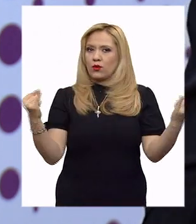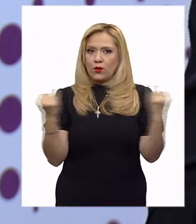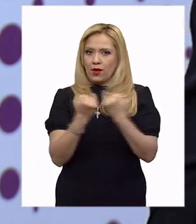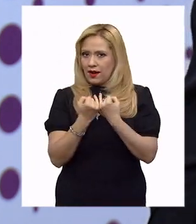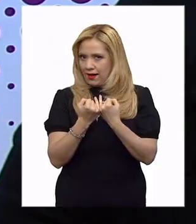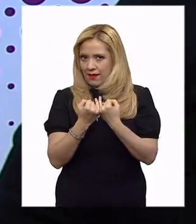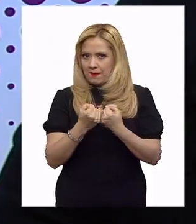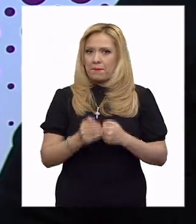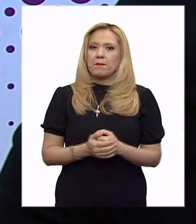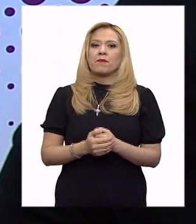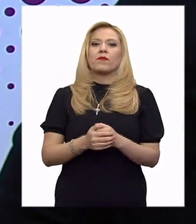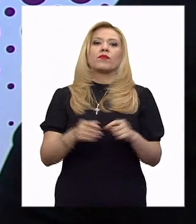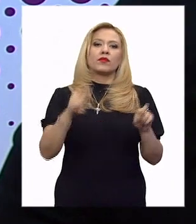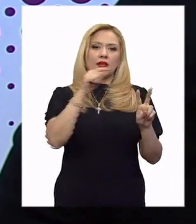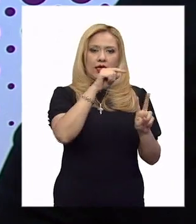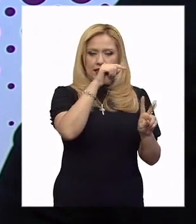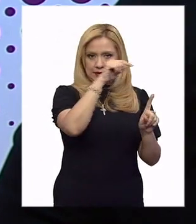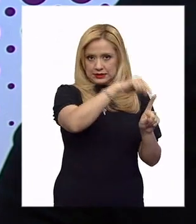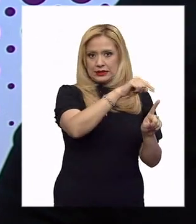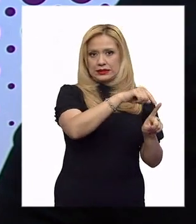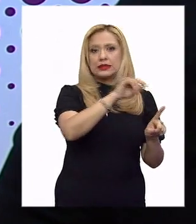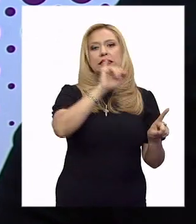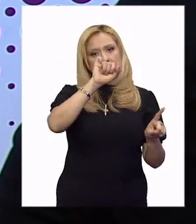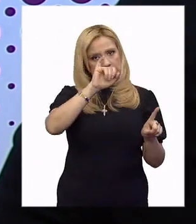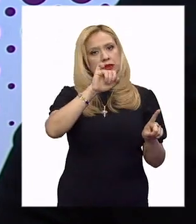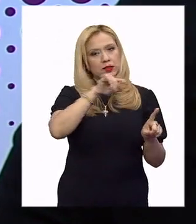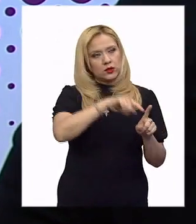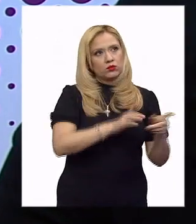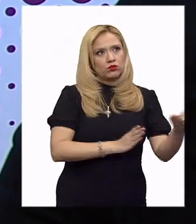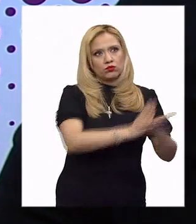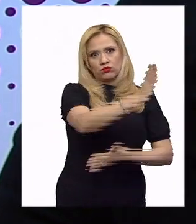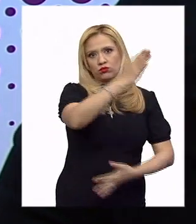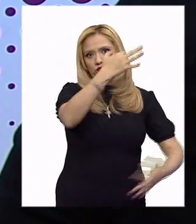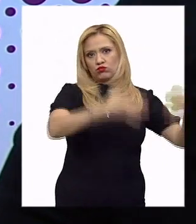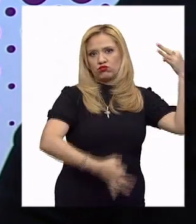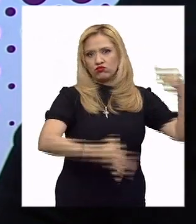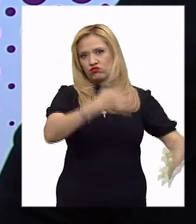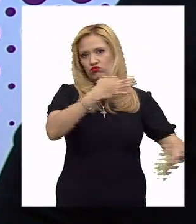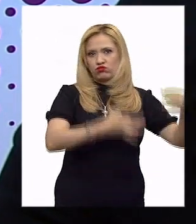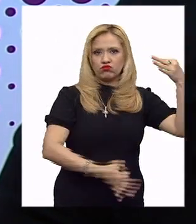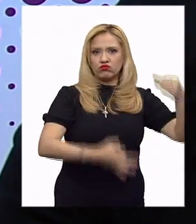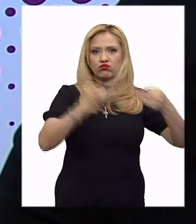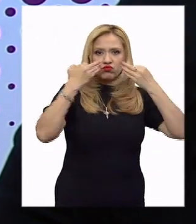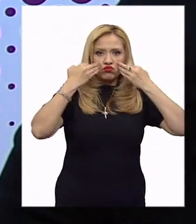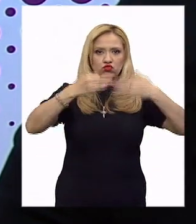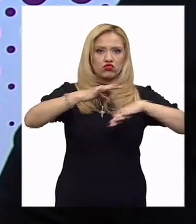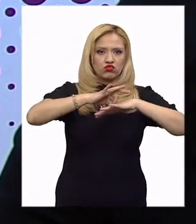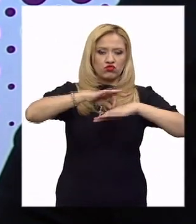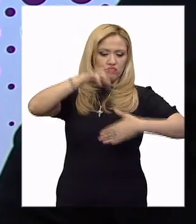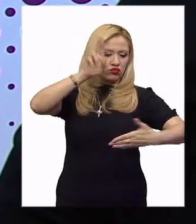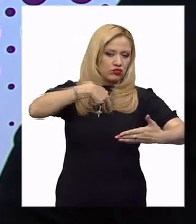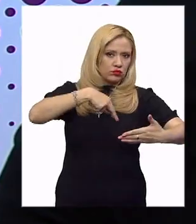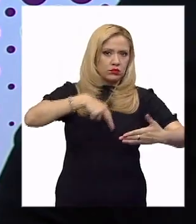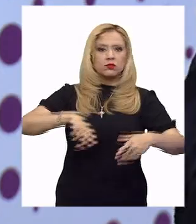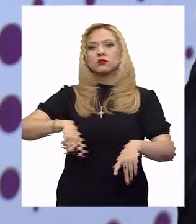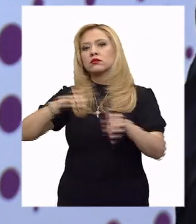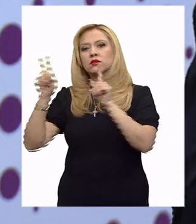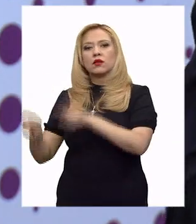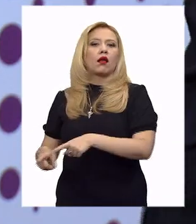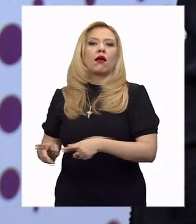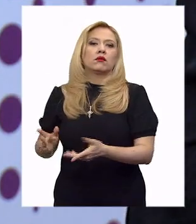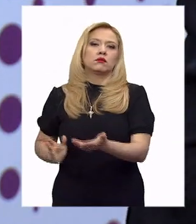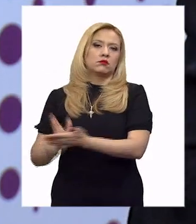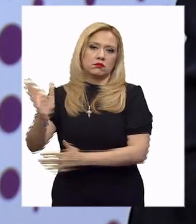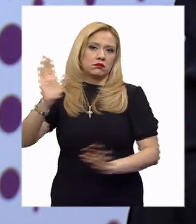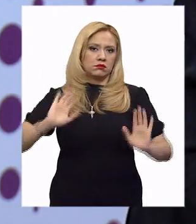¿no? Unos sí actúan ya dentro de un procedimiento, los otros no son parte y las medidas